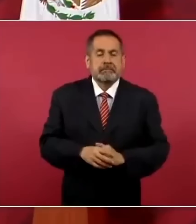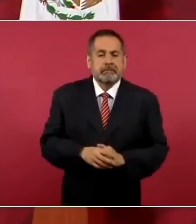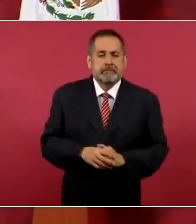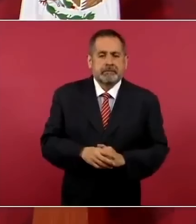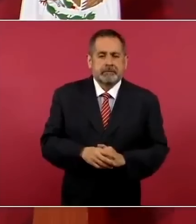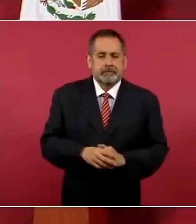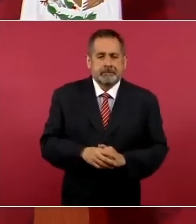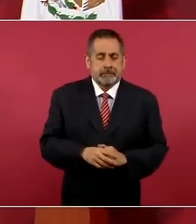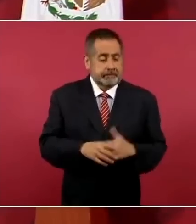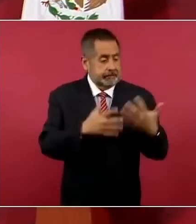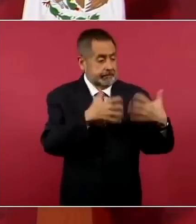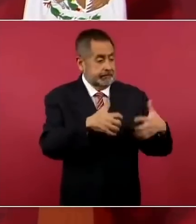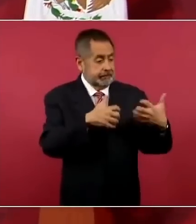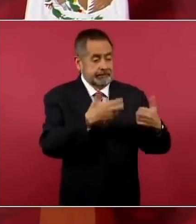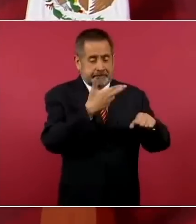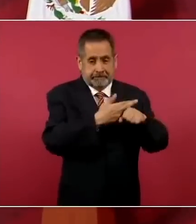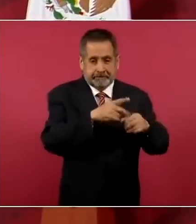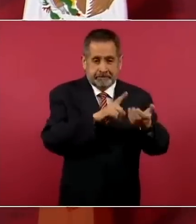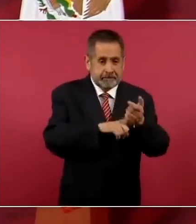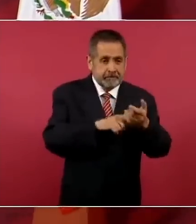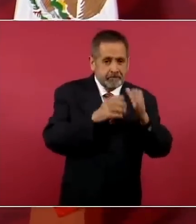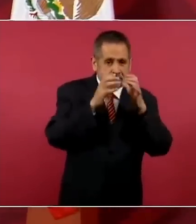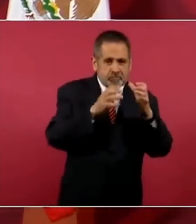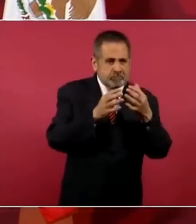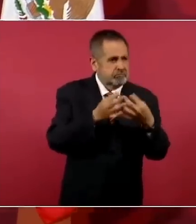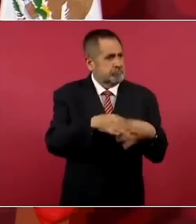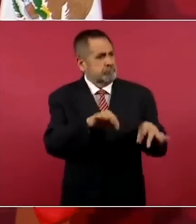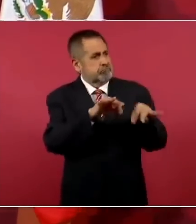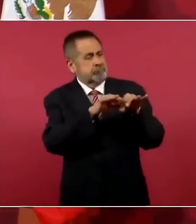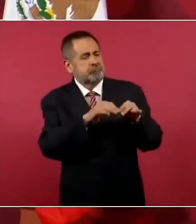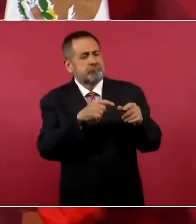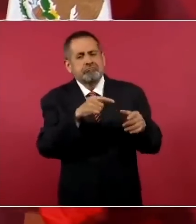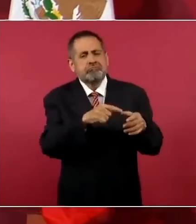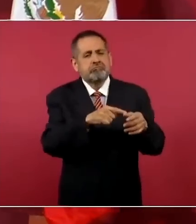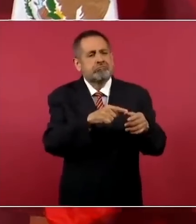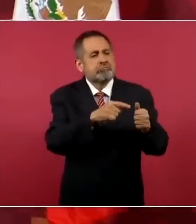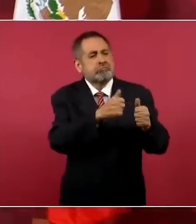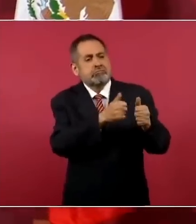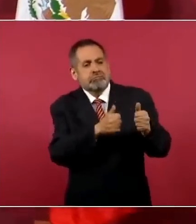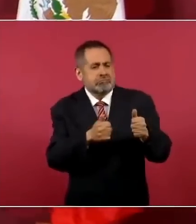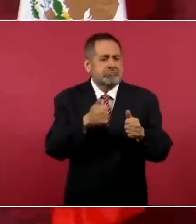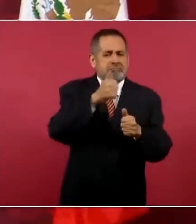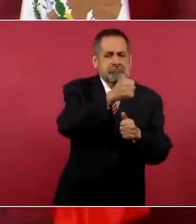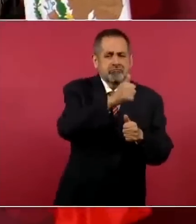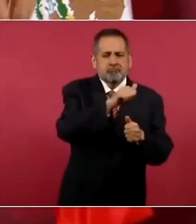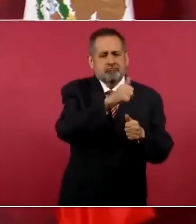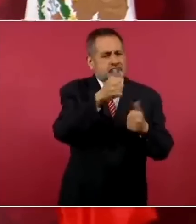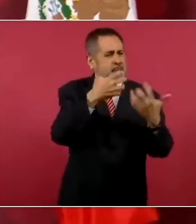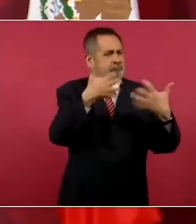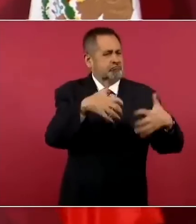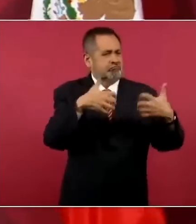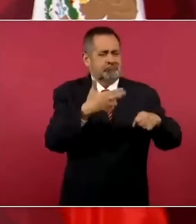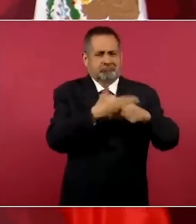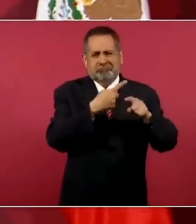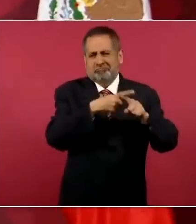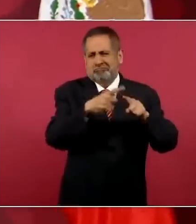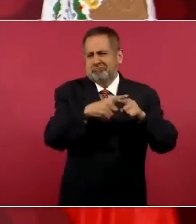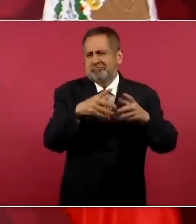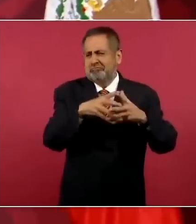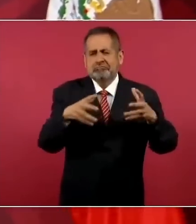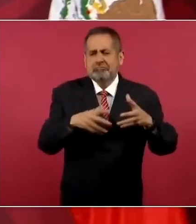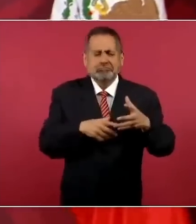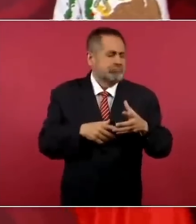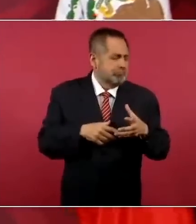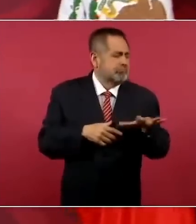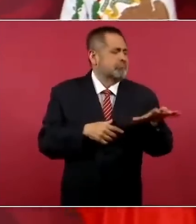la empresa de comunicación es la más importante en el conjunto